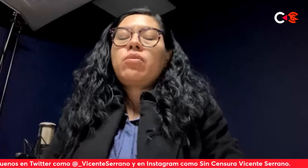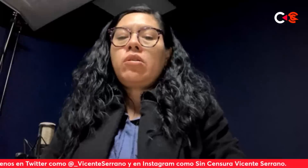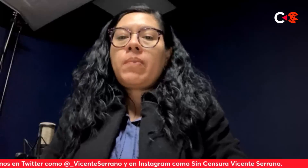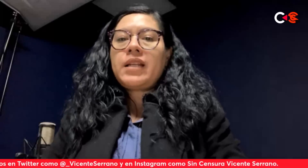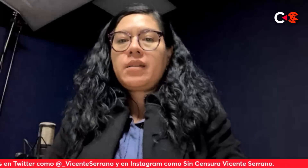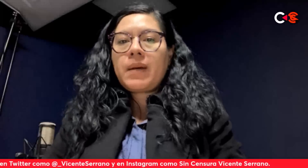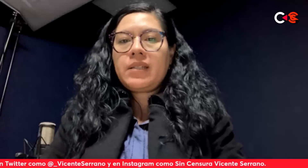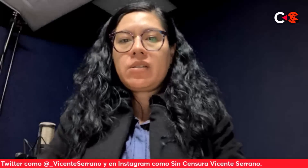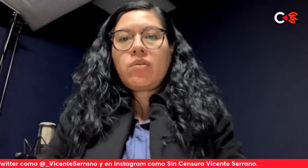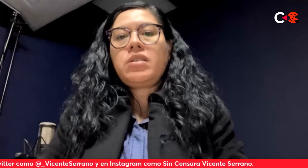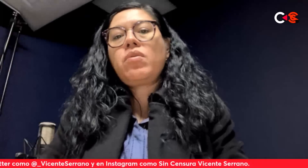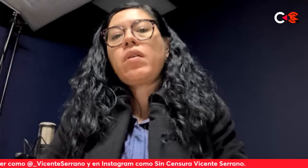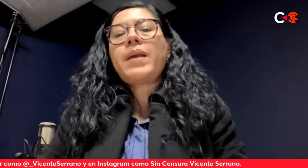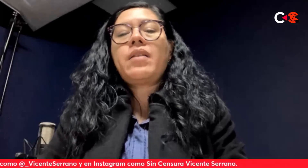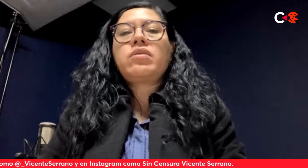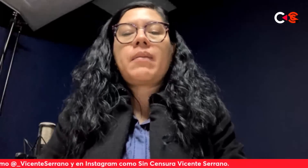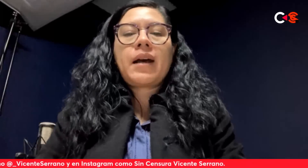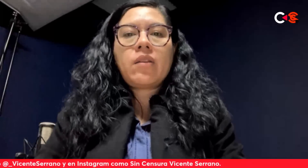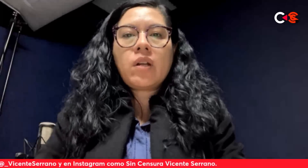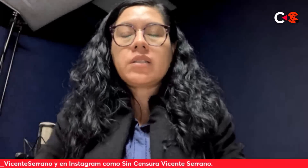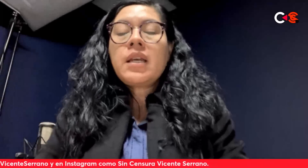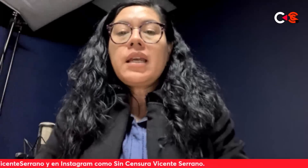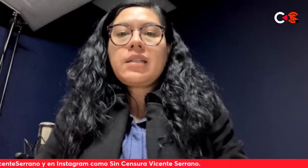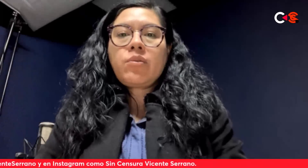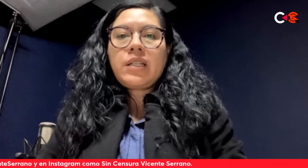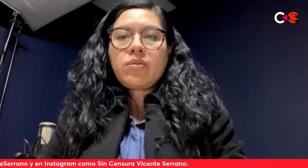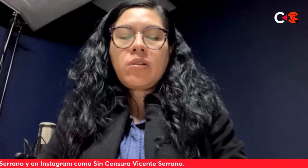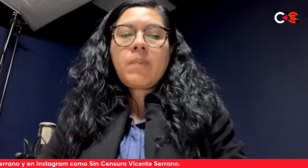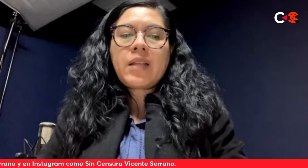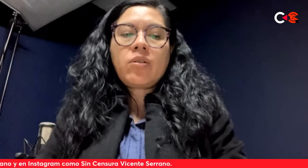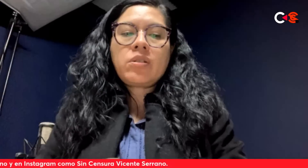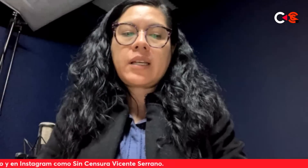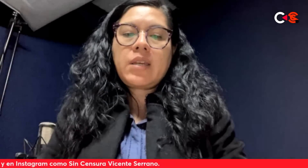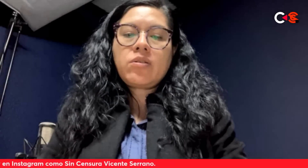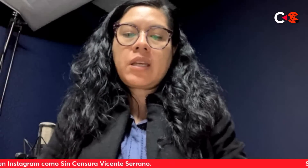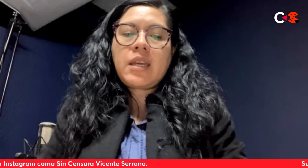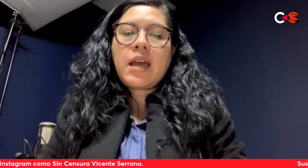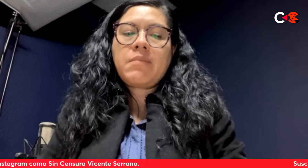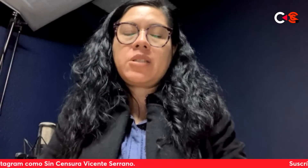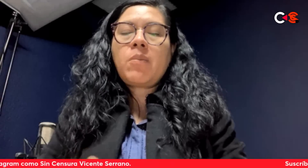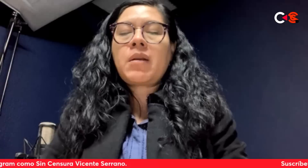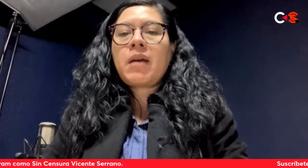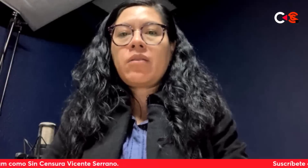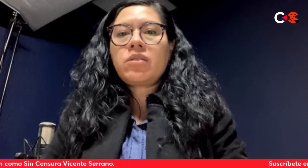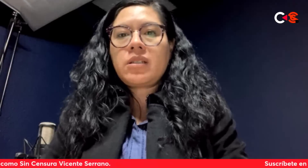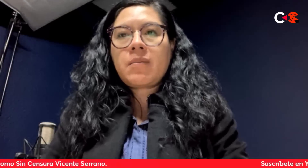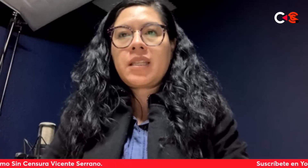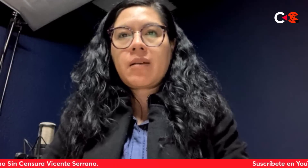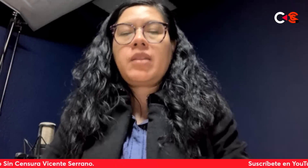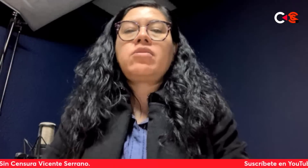un insulto para este país, es un insulto para los trabajadores, es un insulto para todos aquellos que han visto